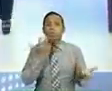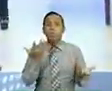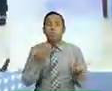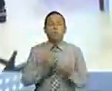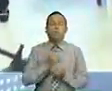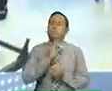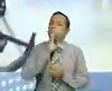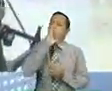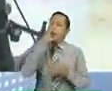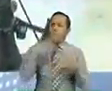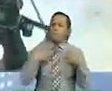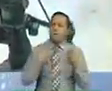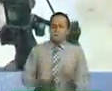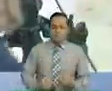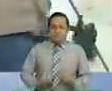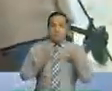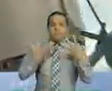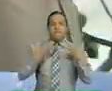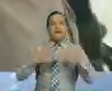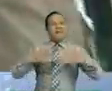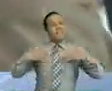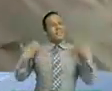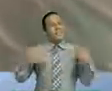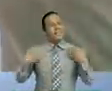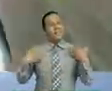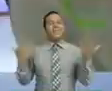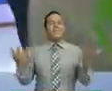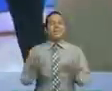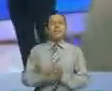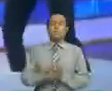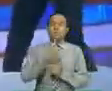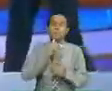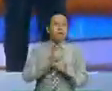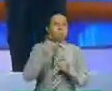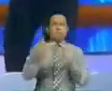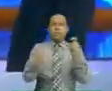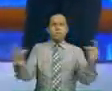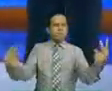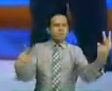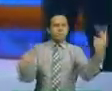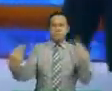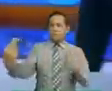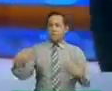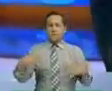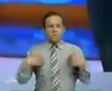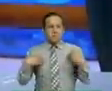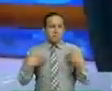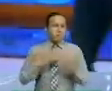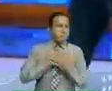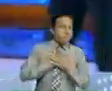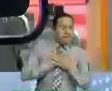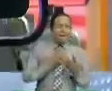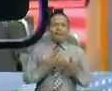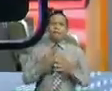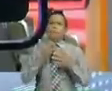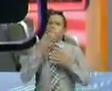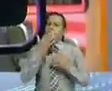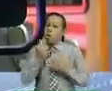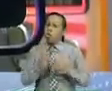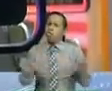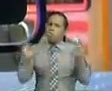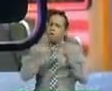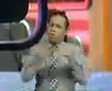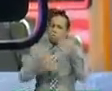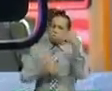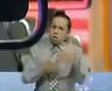muchísima energía y con mucha alegría. Yo creo que la recepción ha sido buena, tenemos siempre que ir mejorando, yo creo que cada día siempre puede